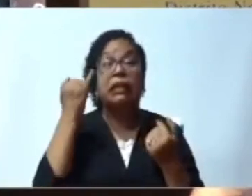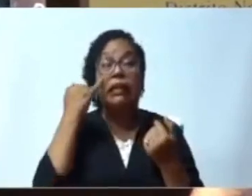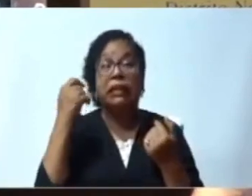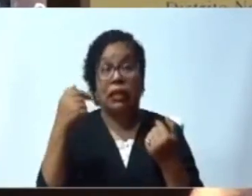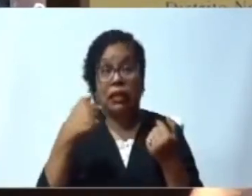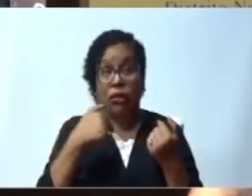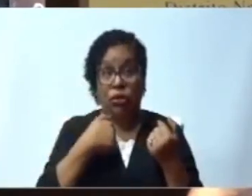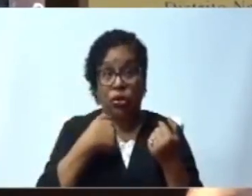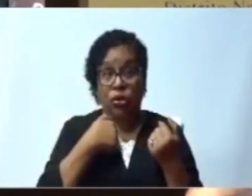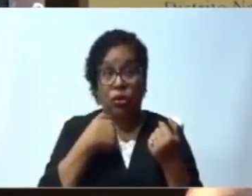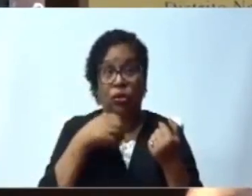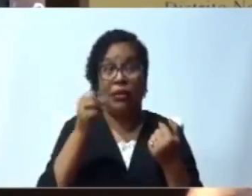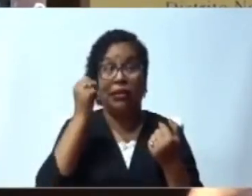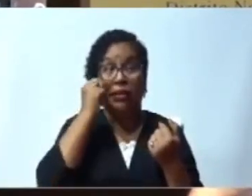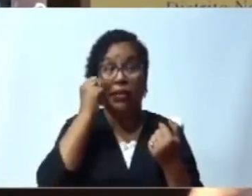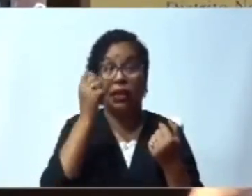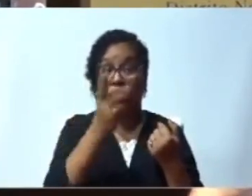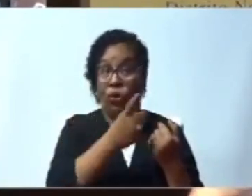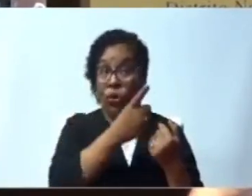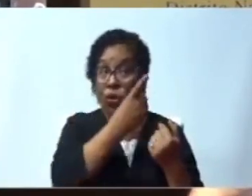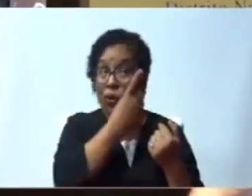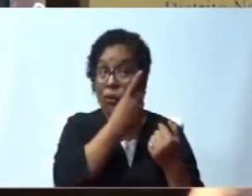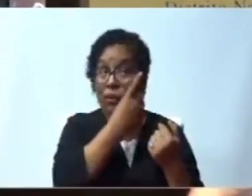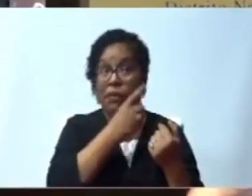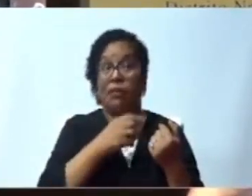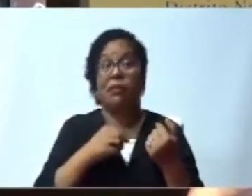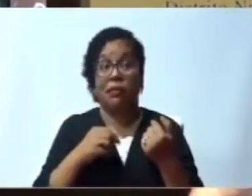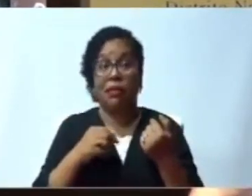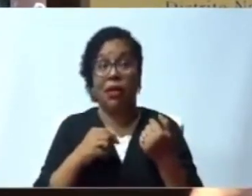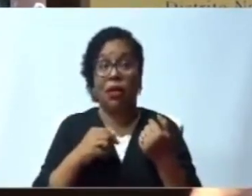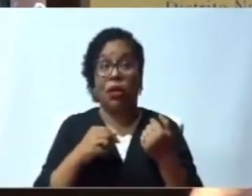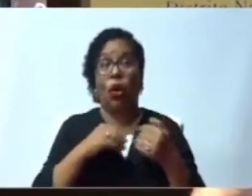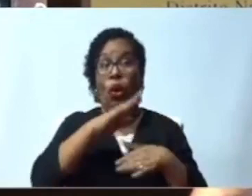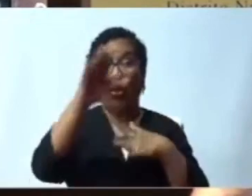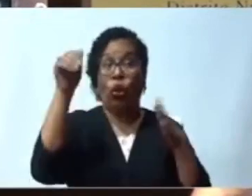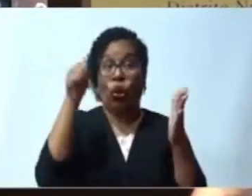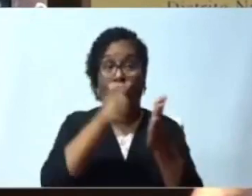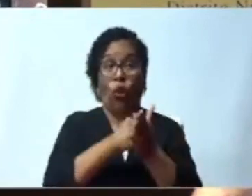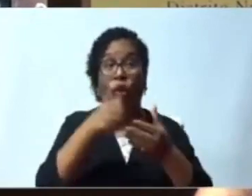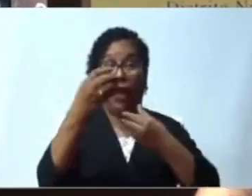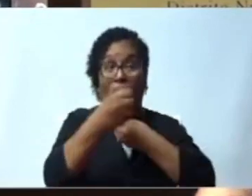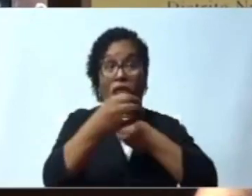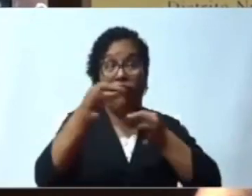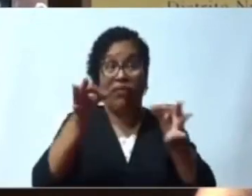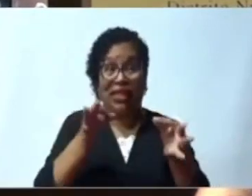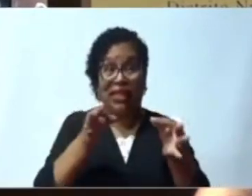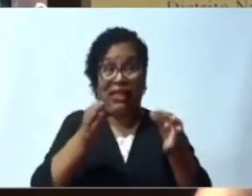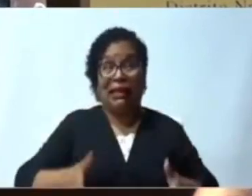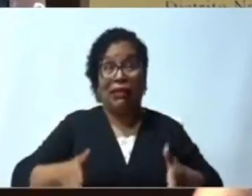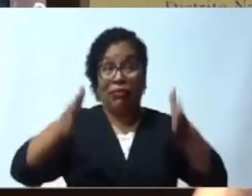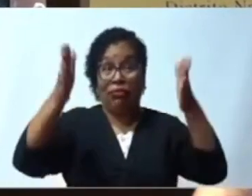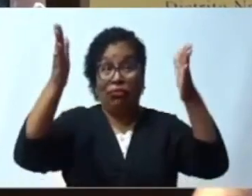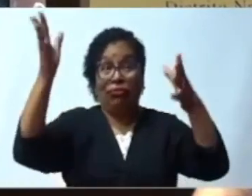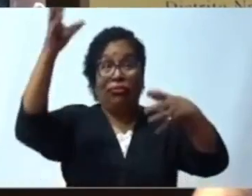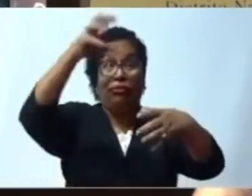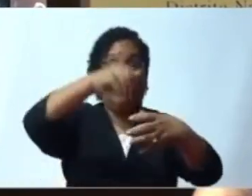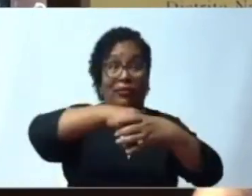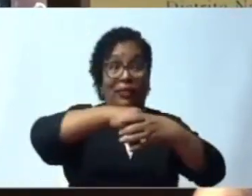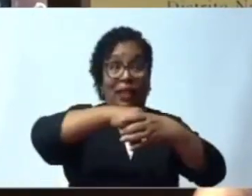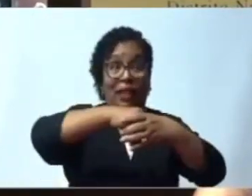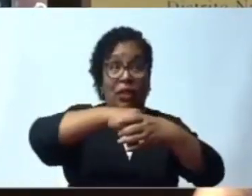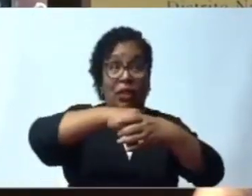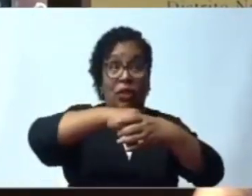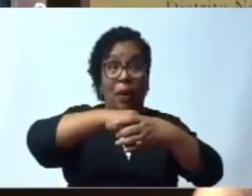oficinas en un solo sitio, ¿de qué tamaño es el parqueo que tengo que hacer? ¿De qué tamaño son las vías que tengo que hacer para